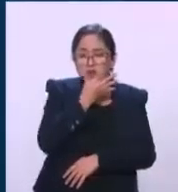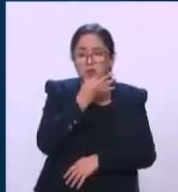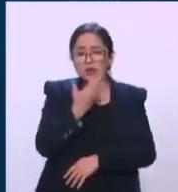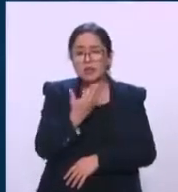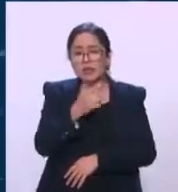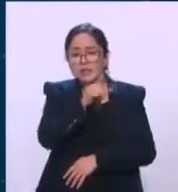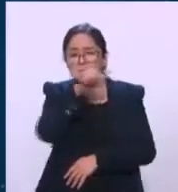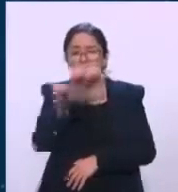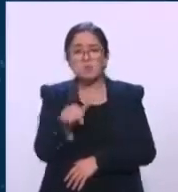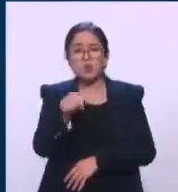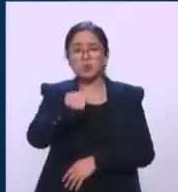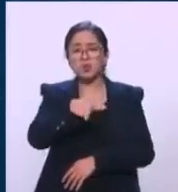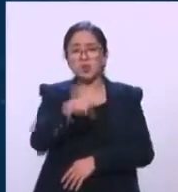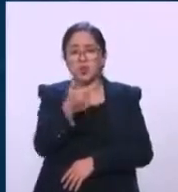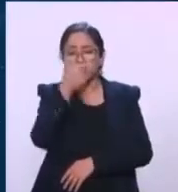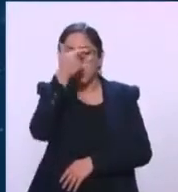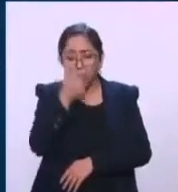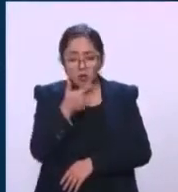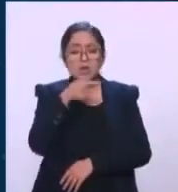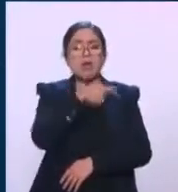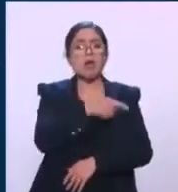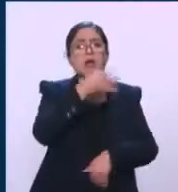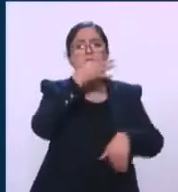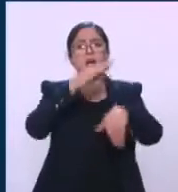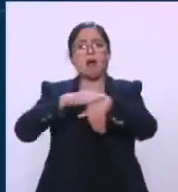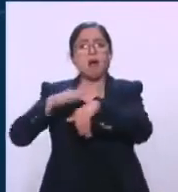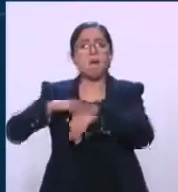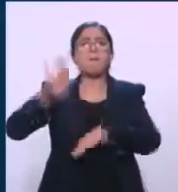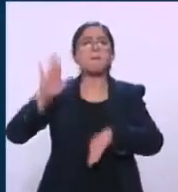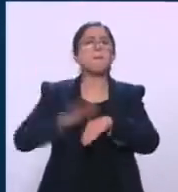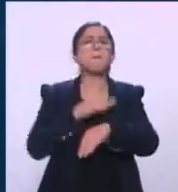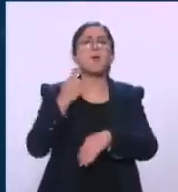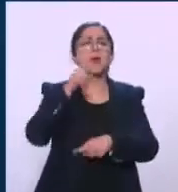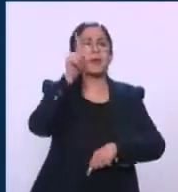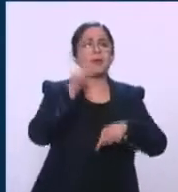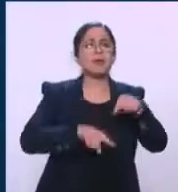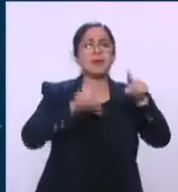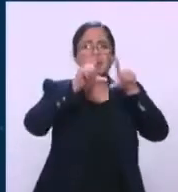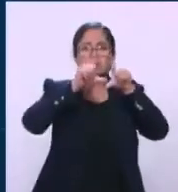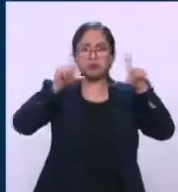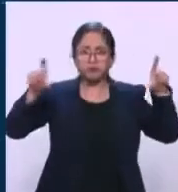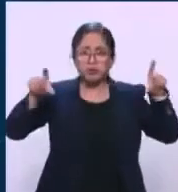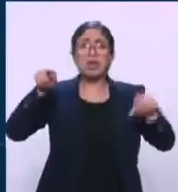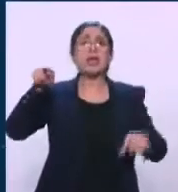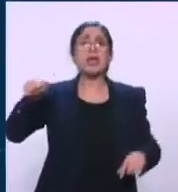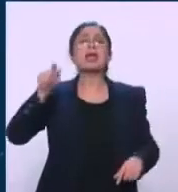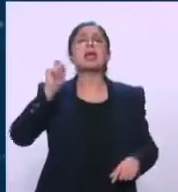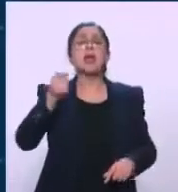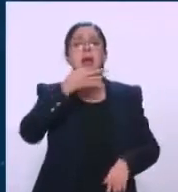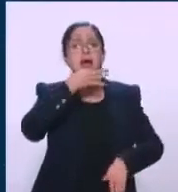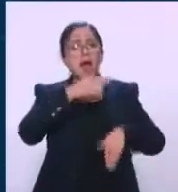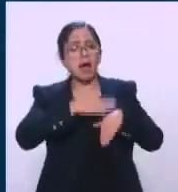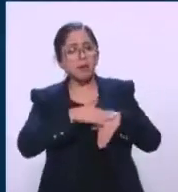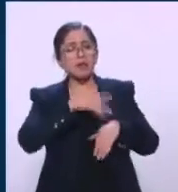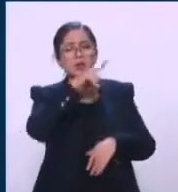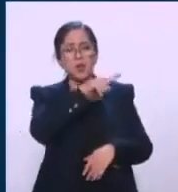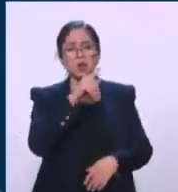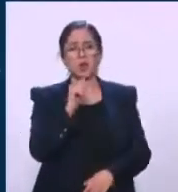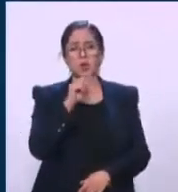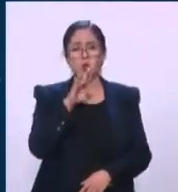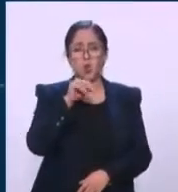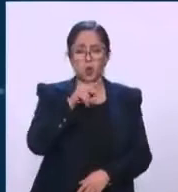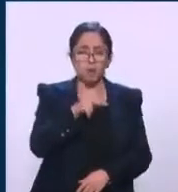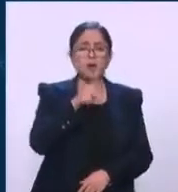medianoche, explica en un comunicado por qué lo censuró. Y Twitter colocamos una advertencia en un tuit de Donald